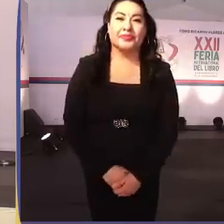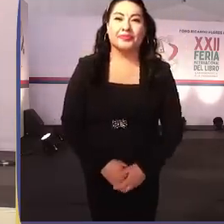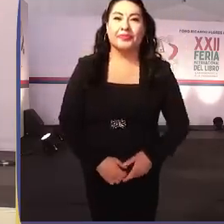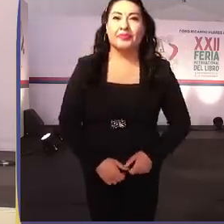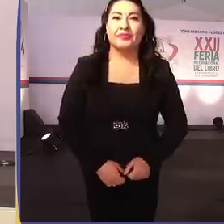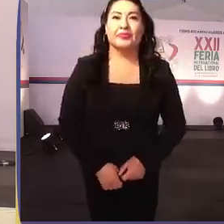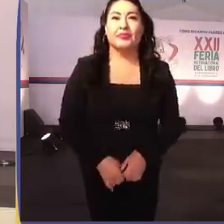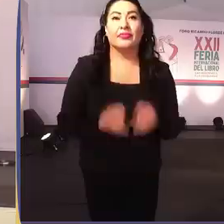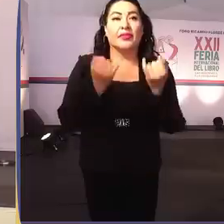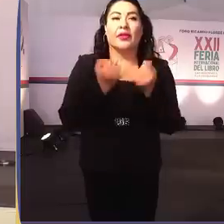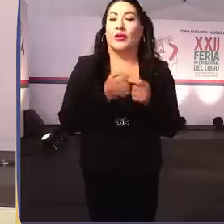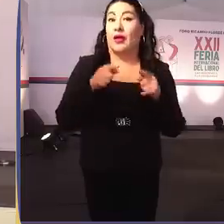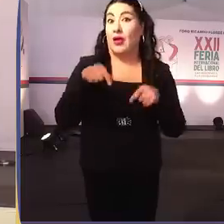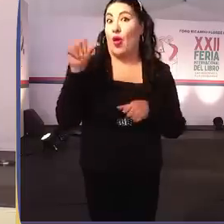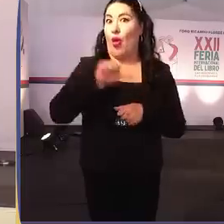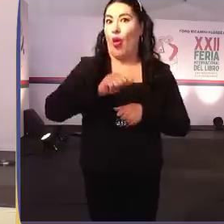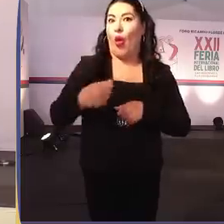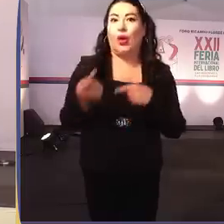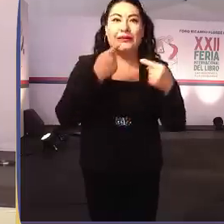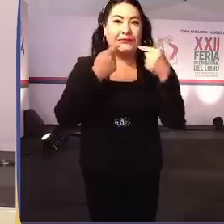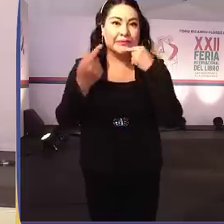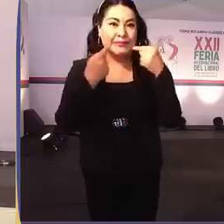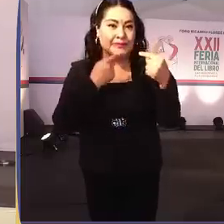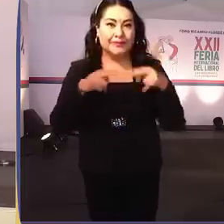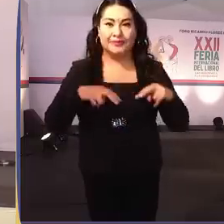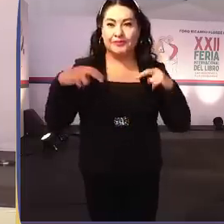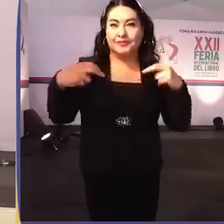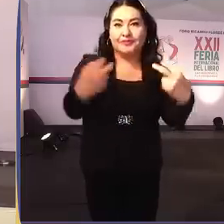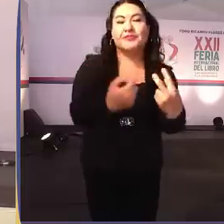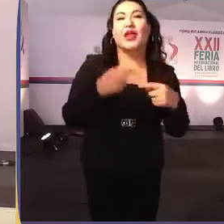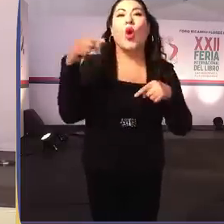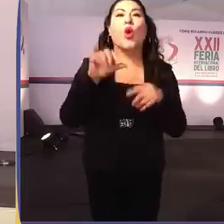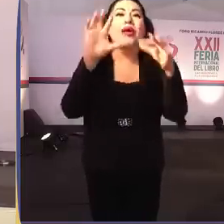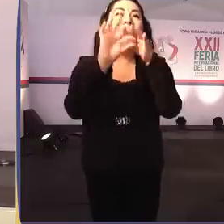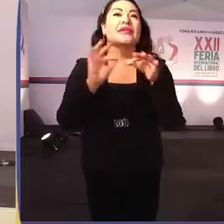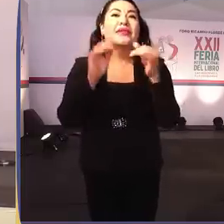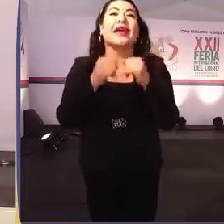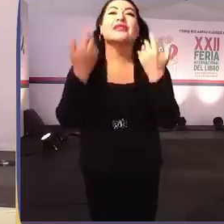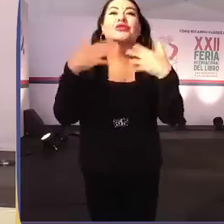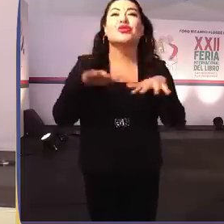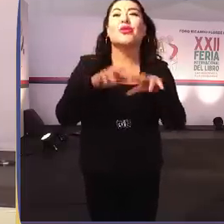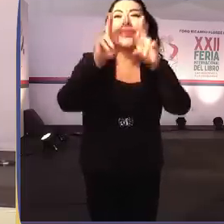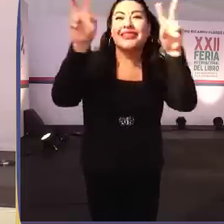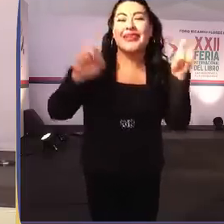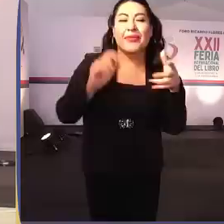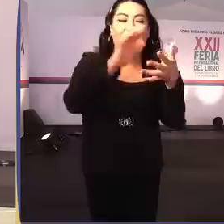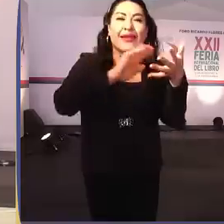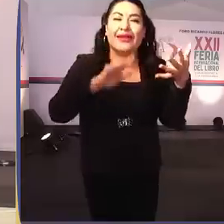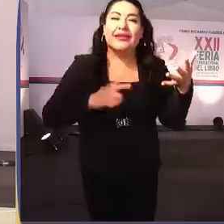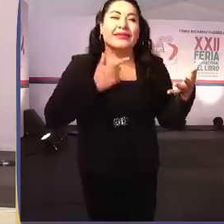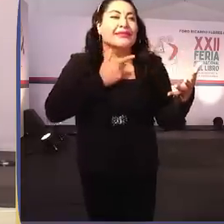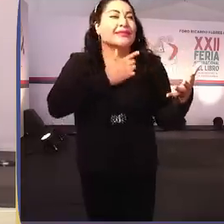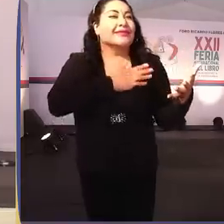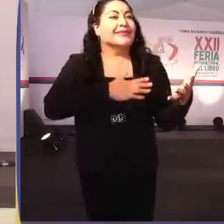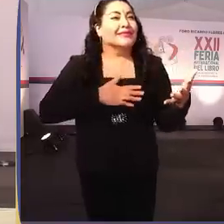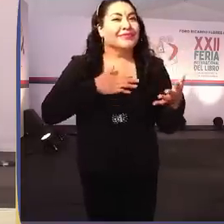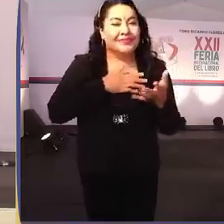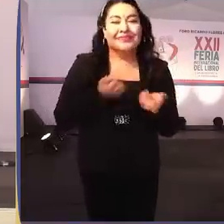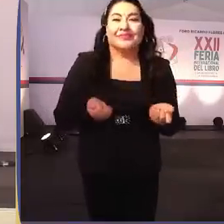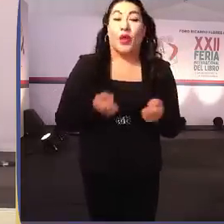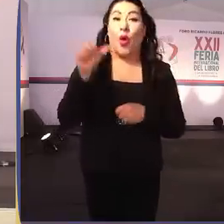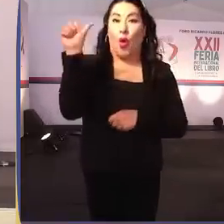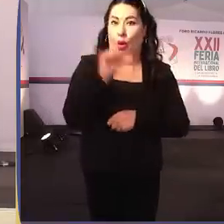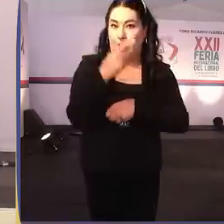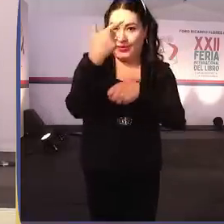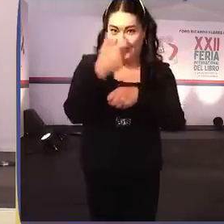En una de las mesas más esperadas, donde vamos a hablar del placer de leer, en este séptimo día de la